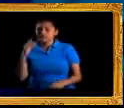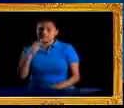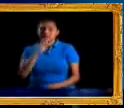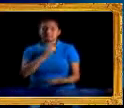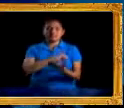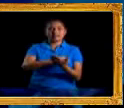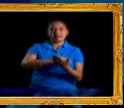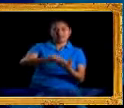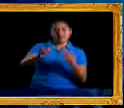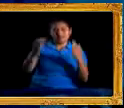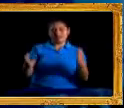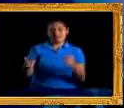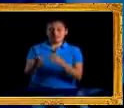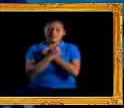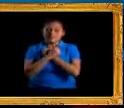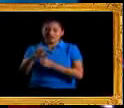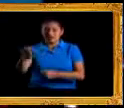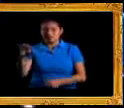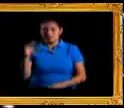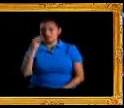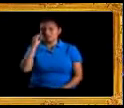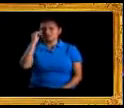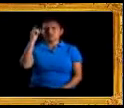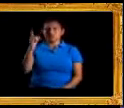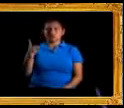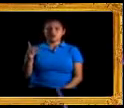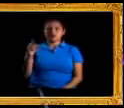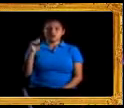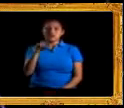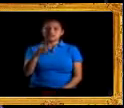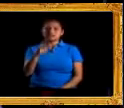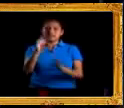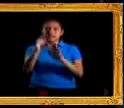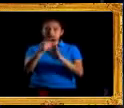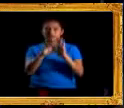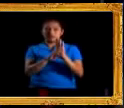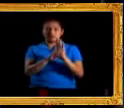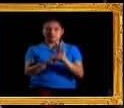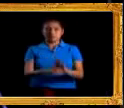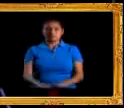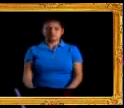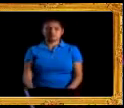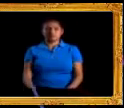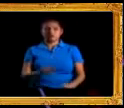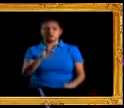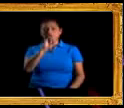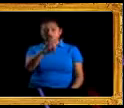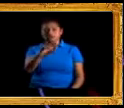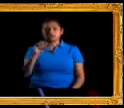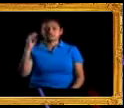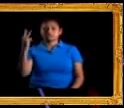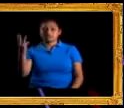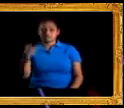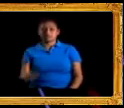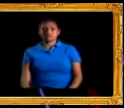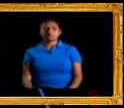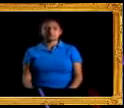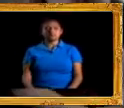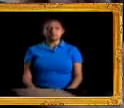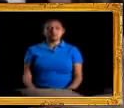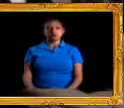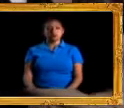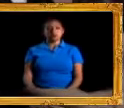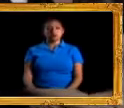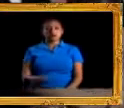busque la paz con el Señor. Este es el capítulo 2 y 3. Se desarrollan, hermano, con todos los problemas que vienen cargando.